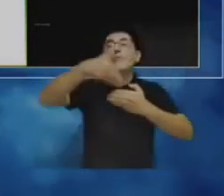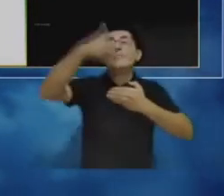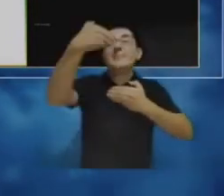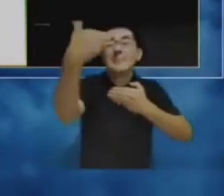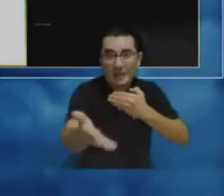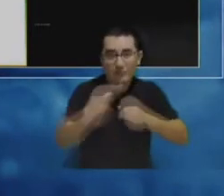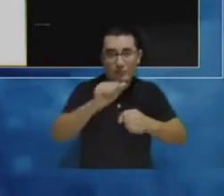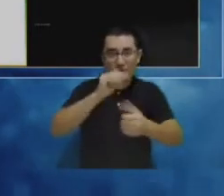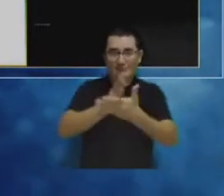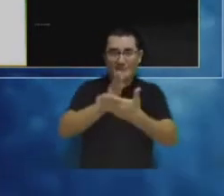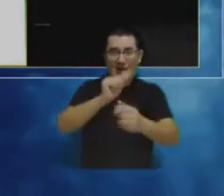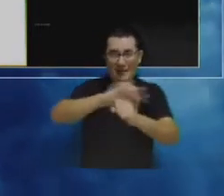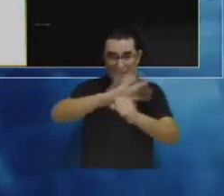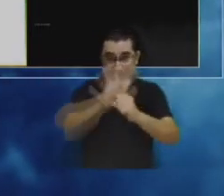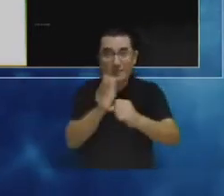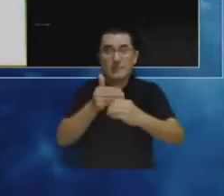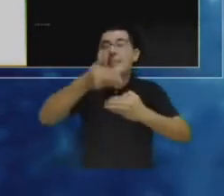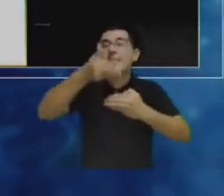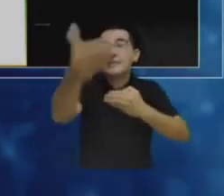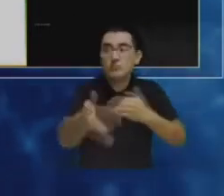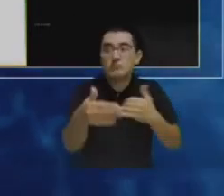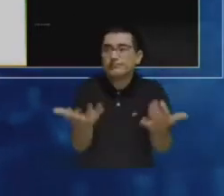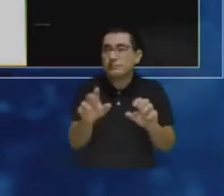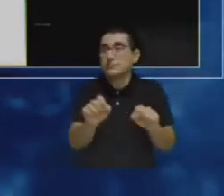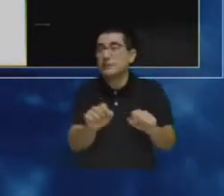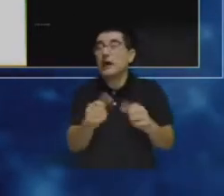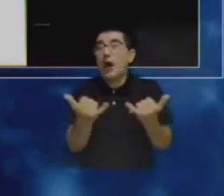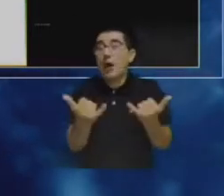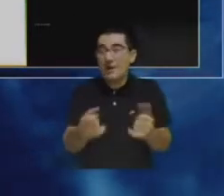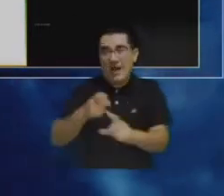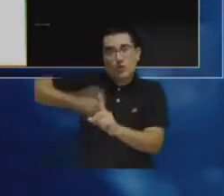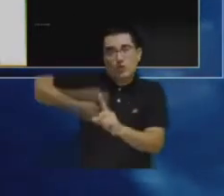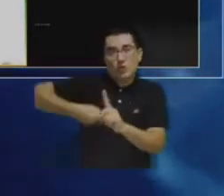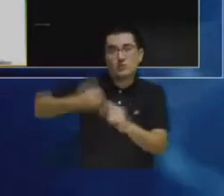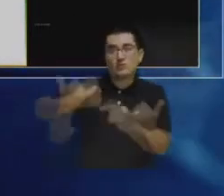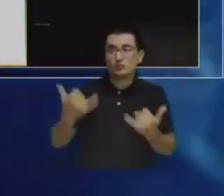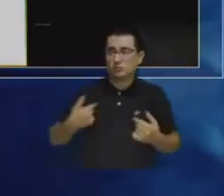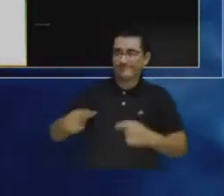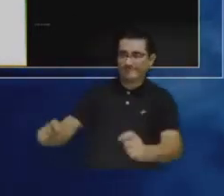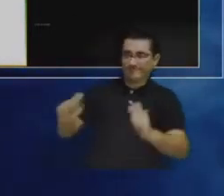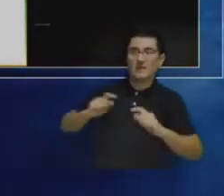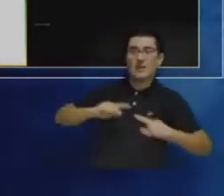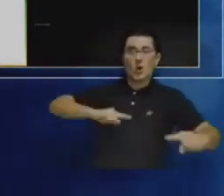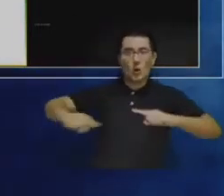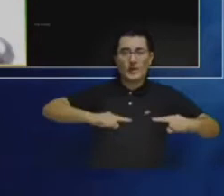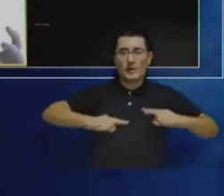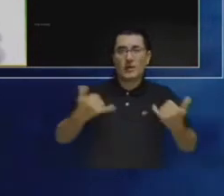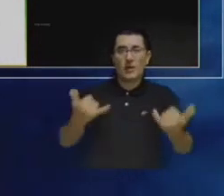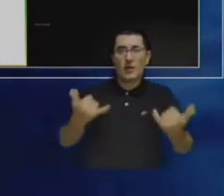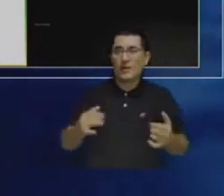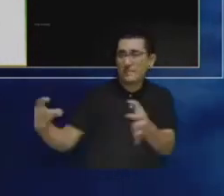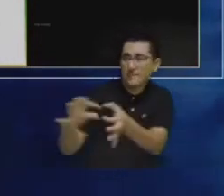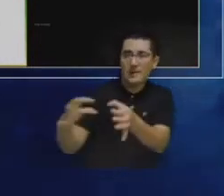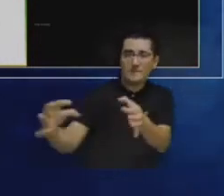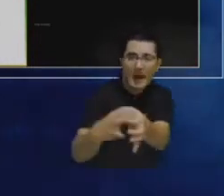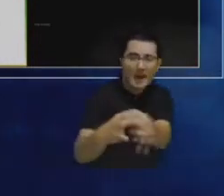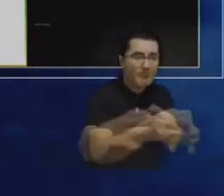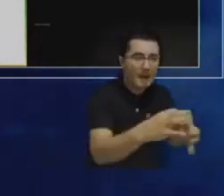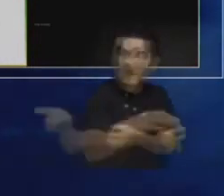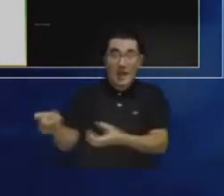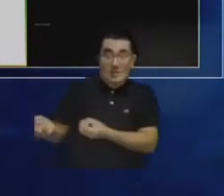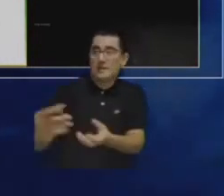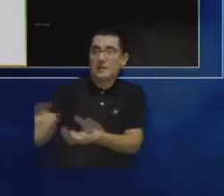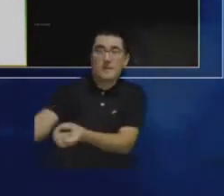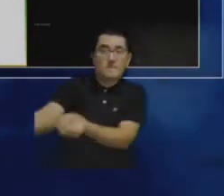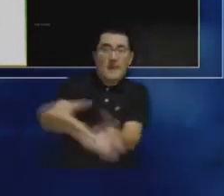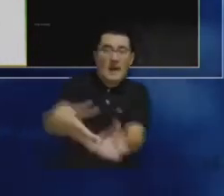Entonces, es invitarlos que nosotros precisamente tenemos ese rol de coordinador y lograr articular, porque lo que veo es que cada uno aporta, pero a veces obviamente poder articular y